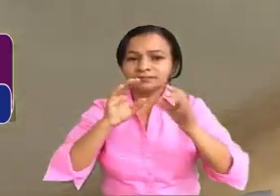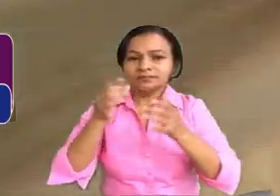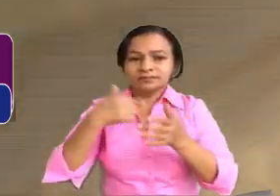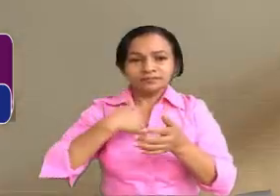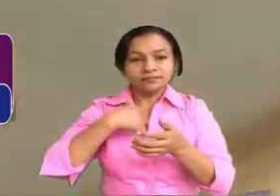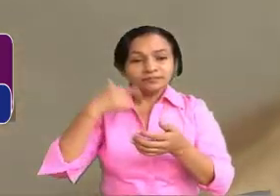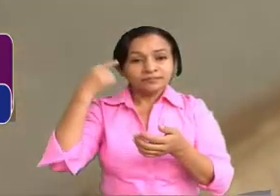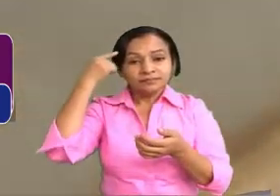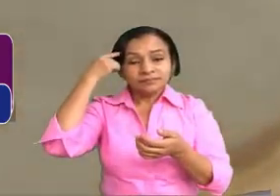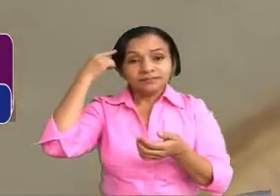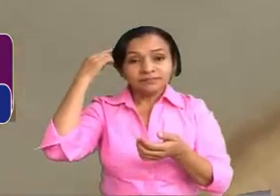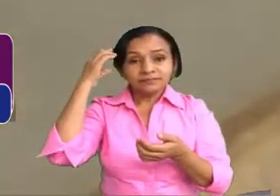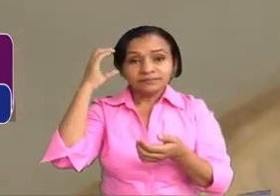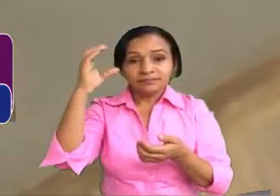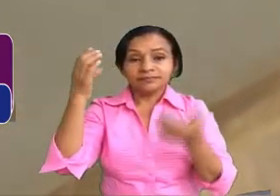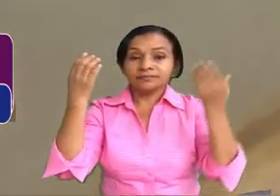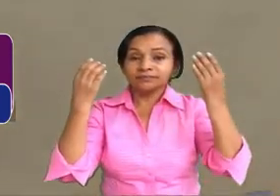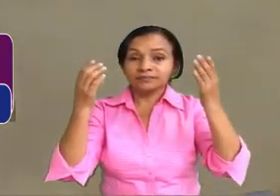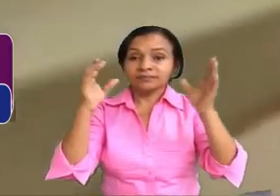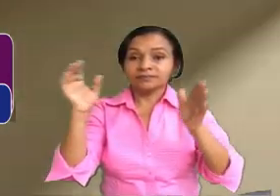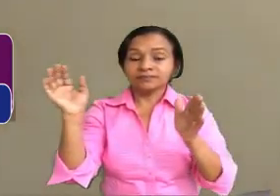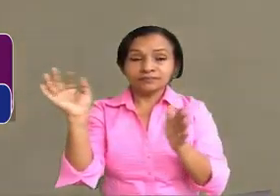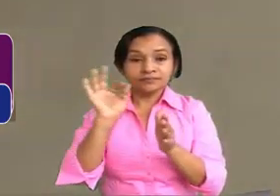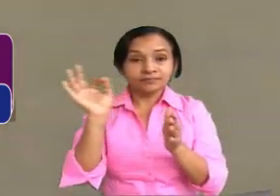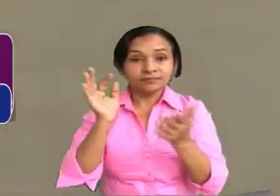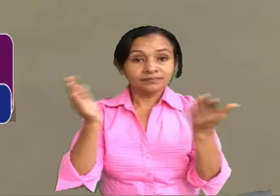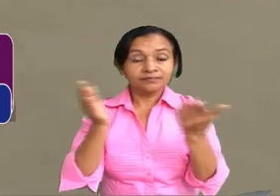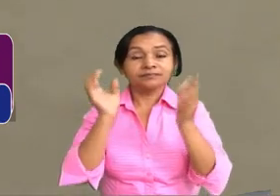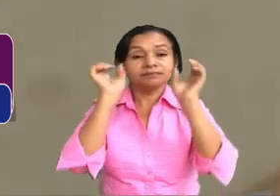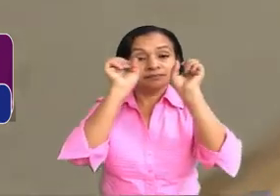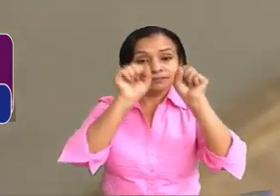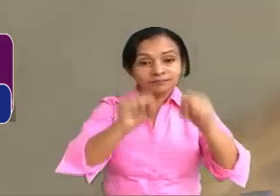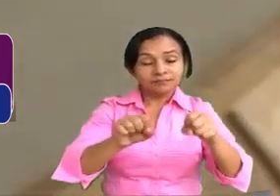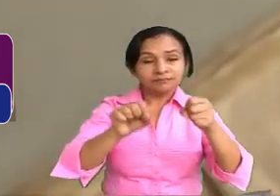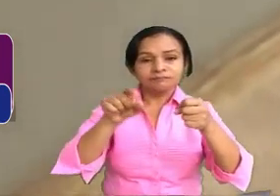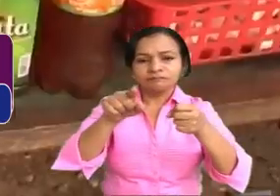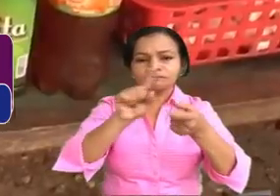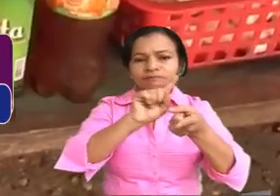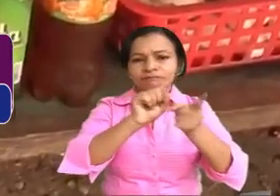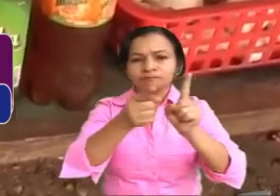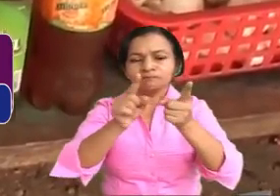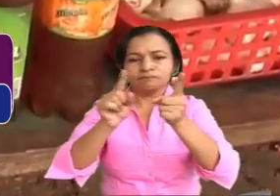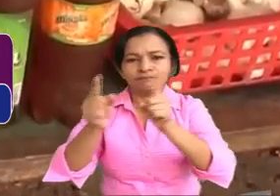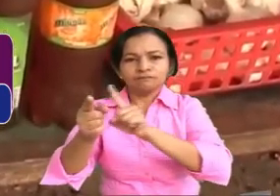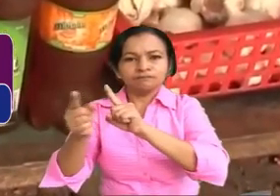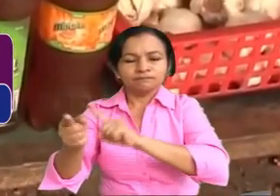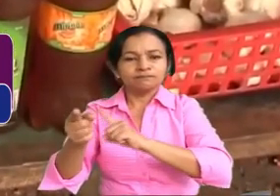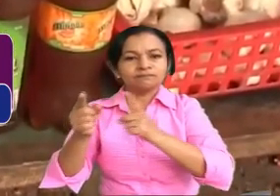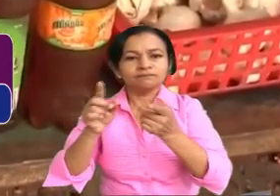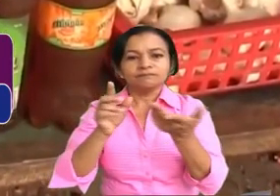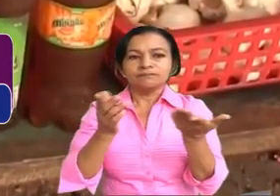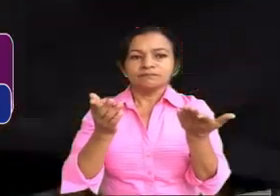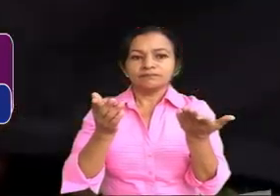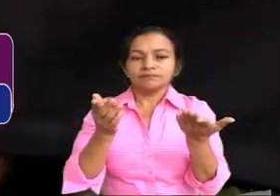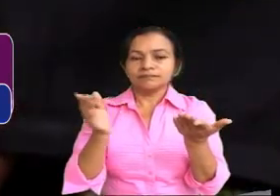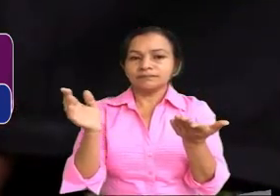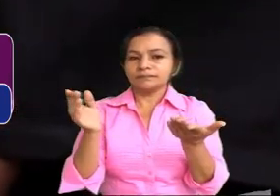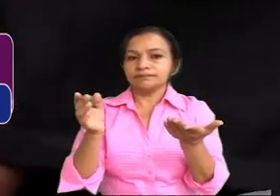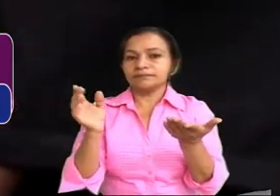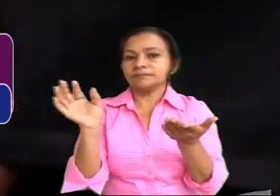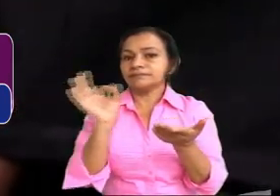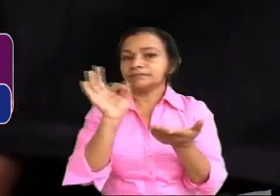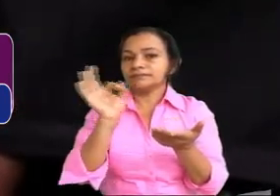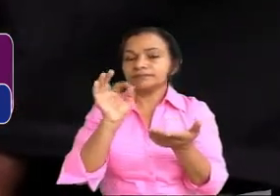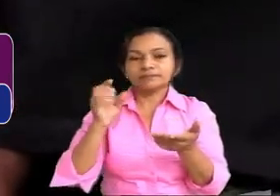que esas son formas en que podemos ir borrando el racismo, ¿verdad? Además, un modelo de